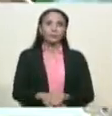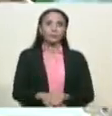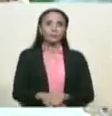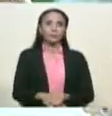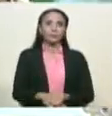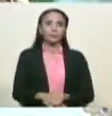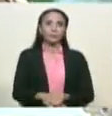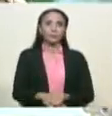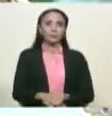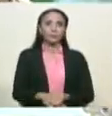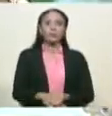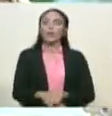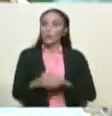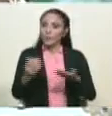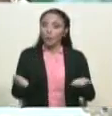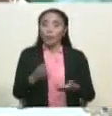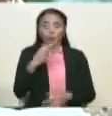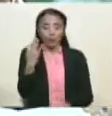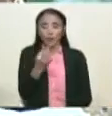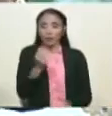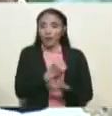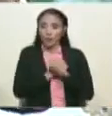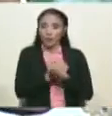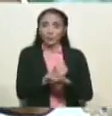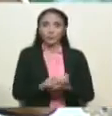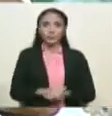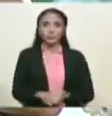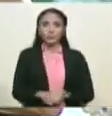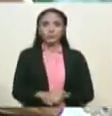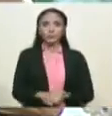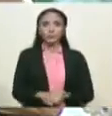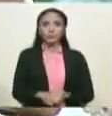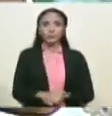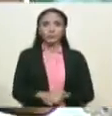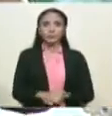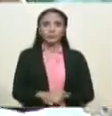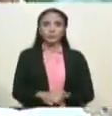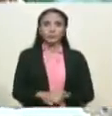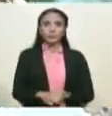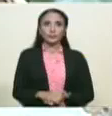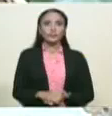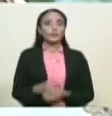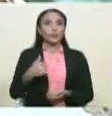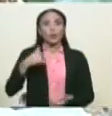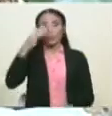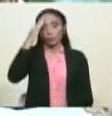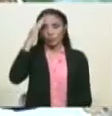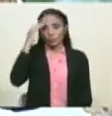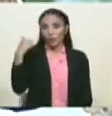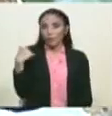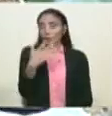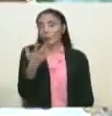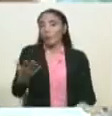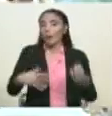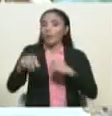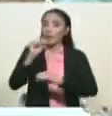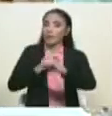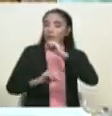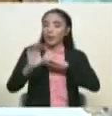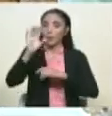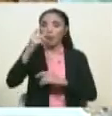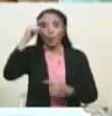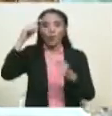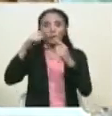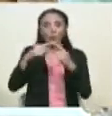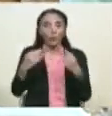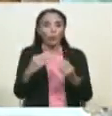Pero lo llevamos de verdad, verdad, verdadita, verdadita. Y yo sé que en esta batalla que tiene como objetivo